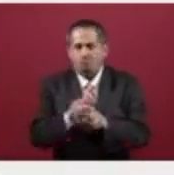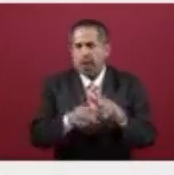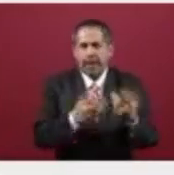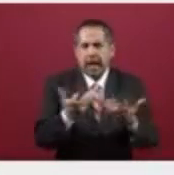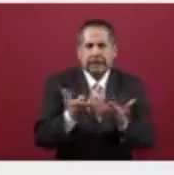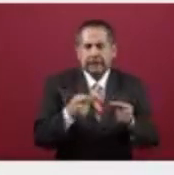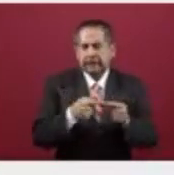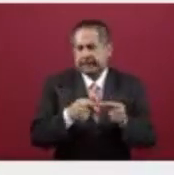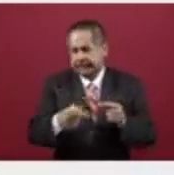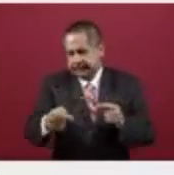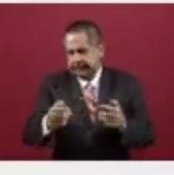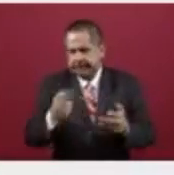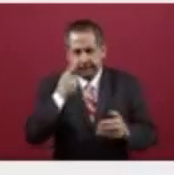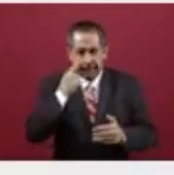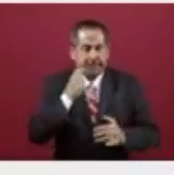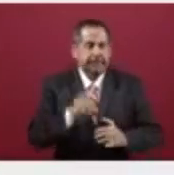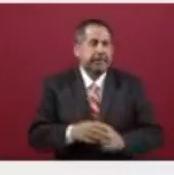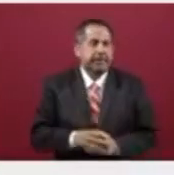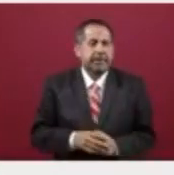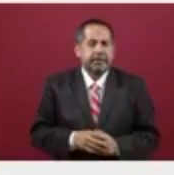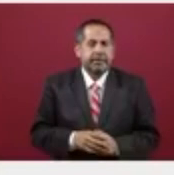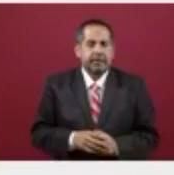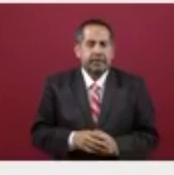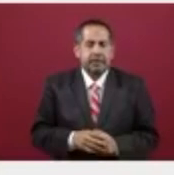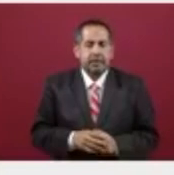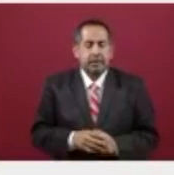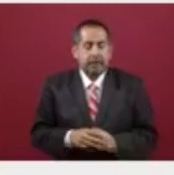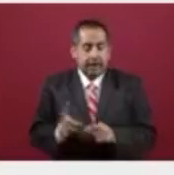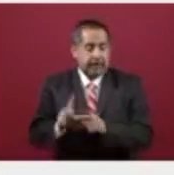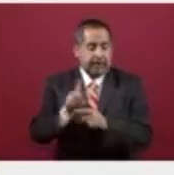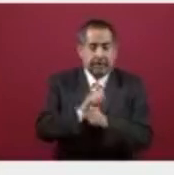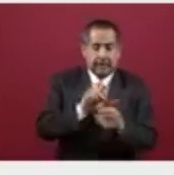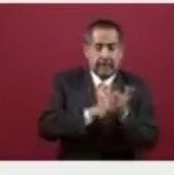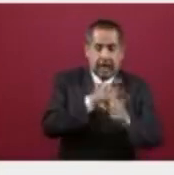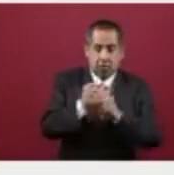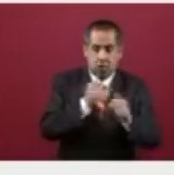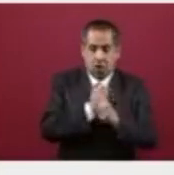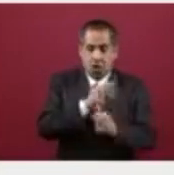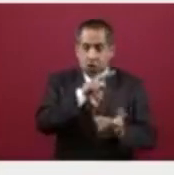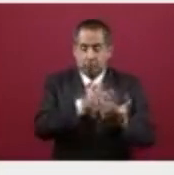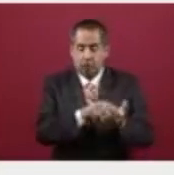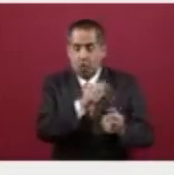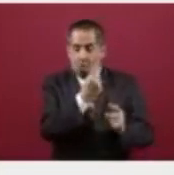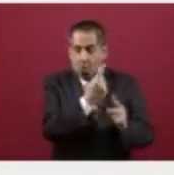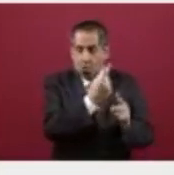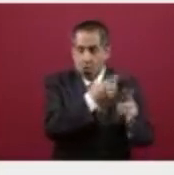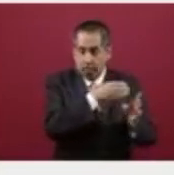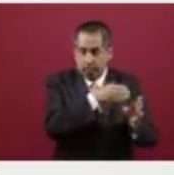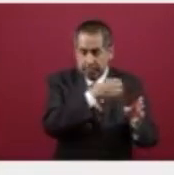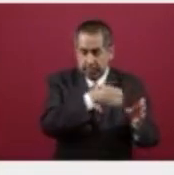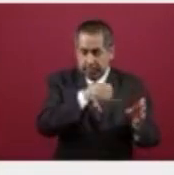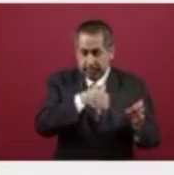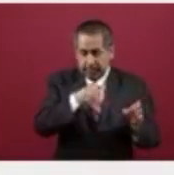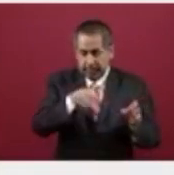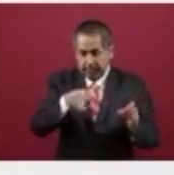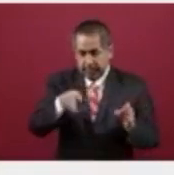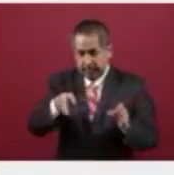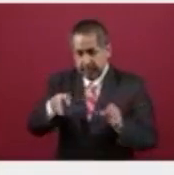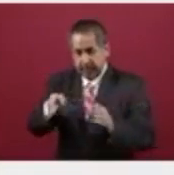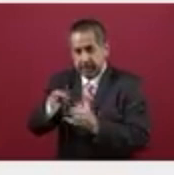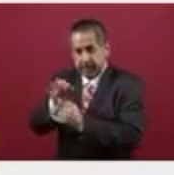Aquí hay un histórico que viene desde el año 2001 y hasta el año